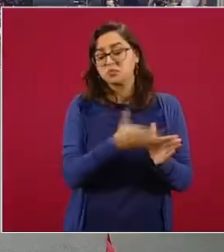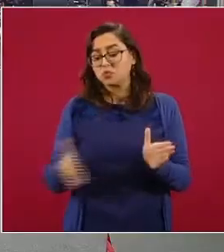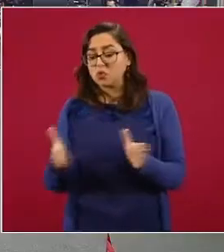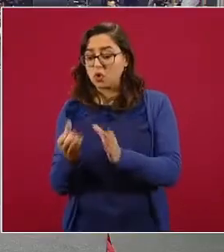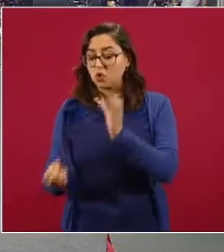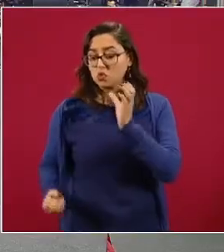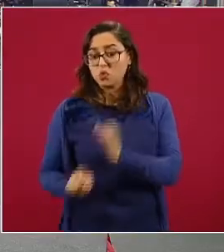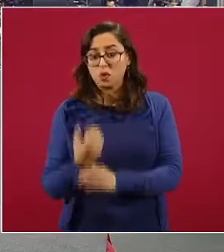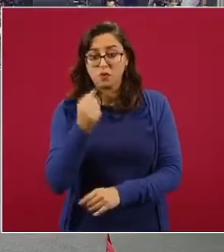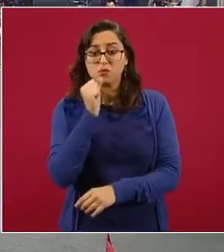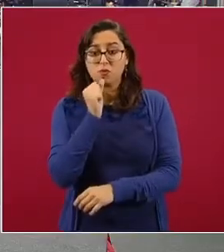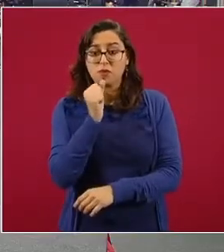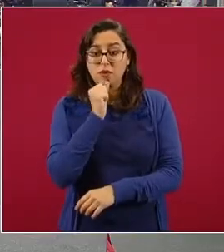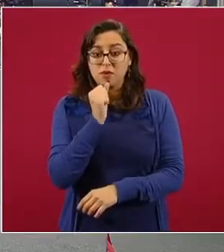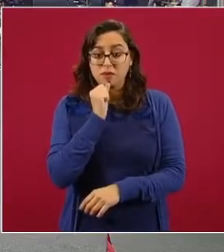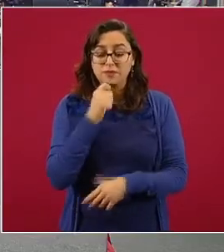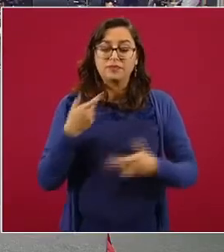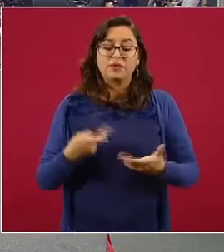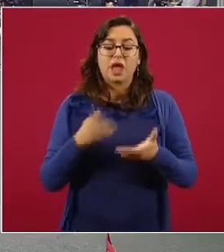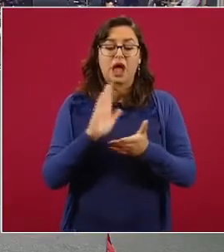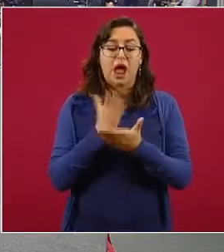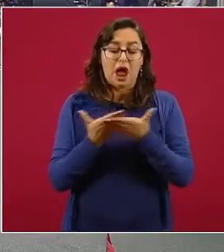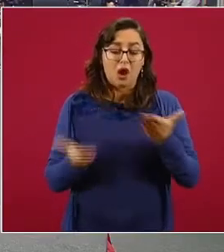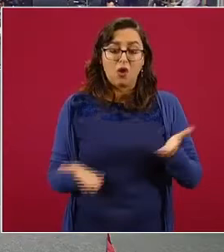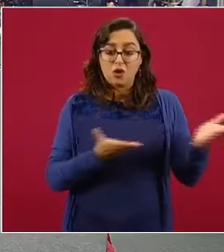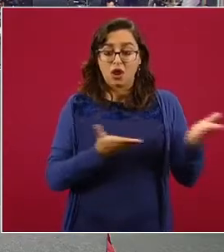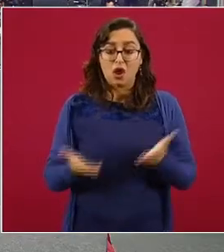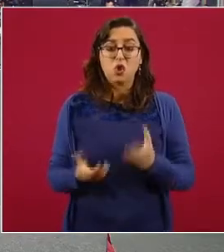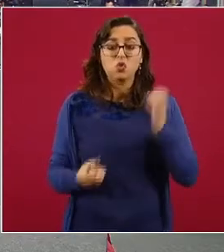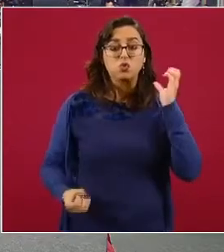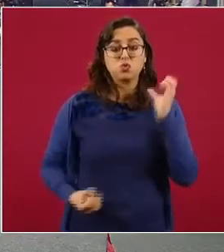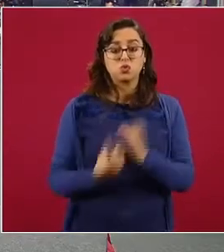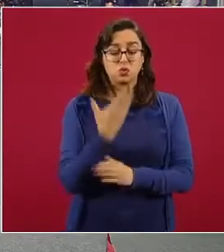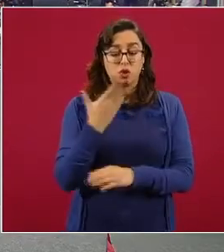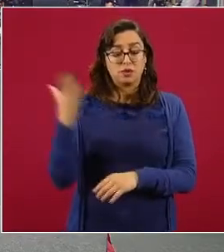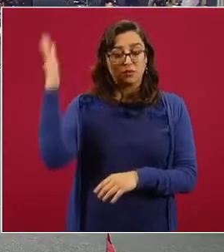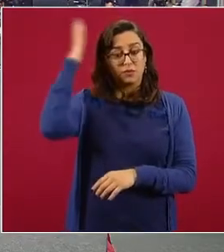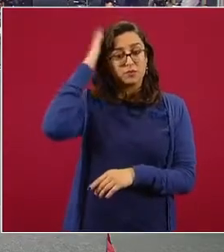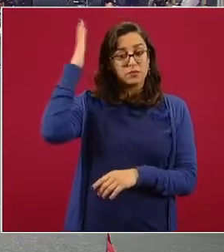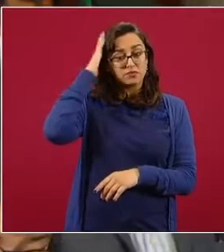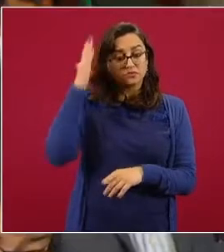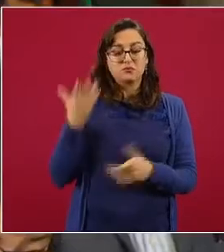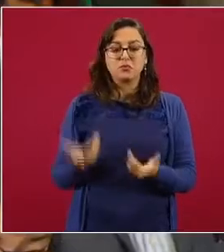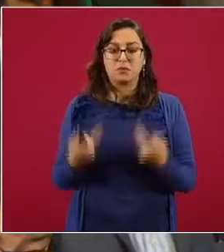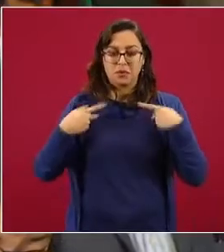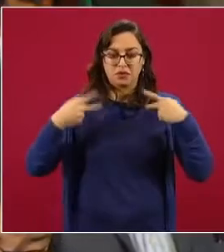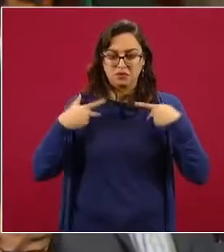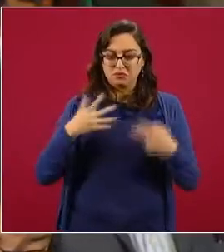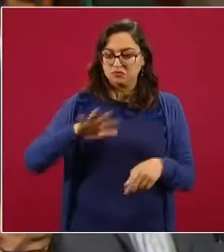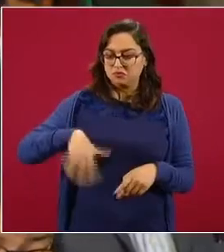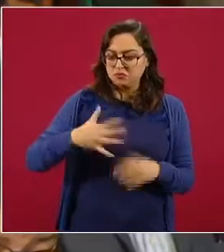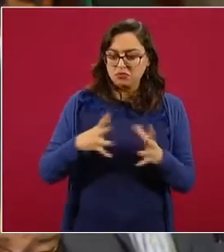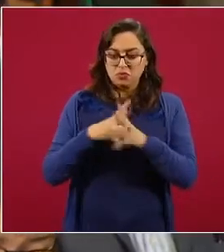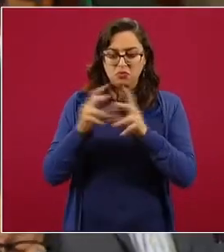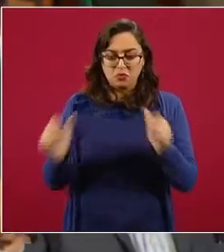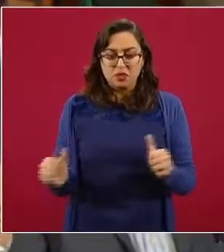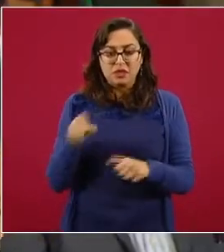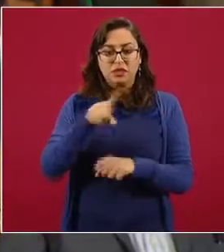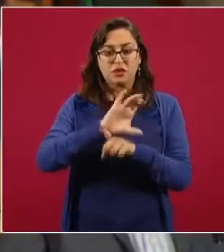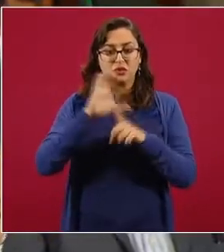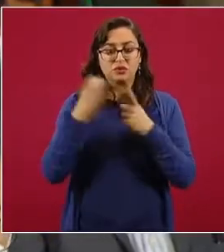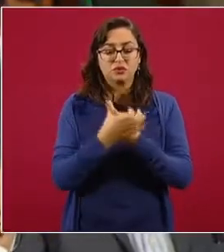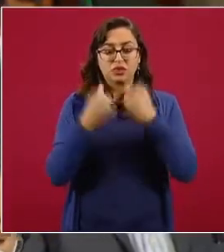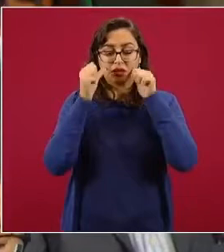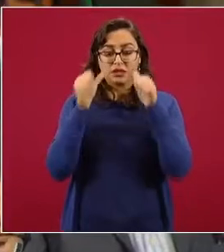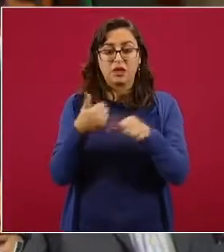Y afortunadamente, con la llegada de Enrique Irazoque, el nuevo titular, su trayectoria en la búsqueda de personas desaparecidas, en la Comisión Ejecutiva de Atención